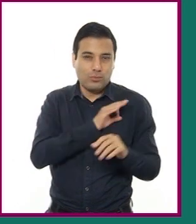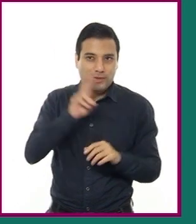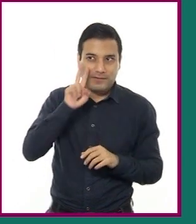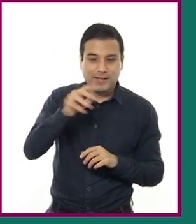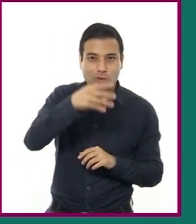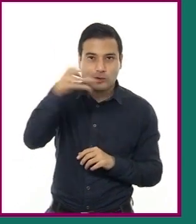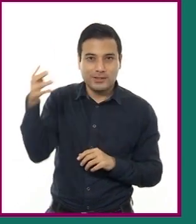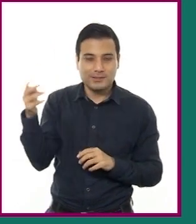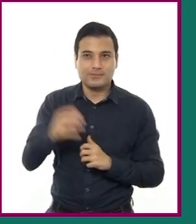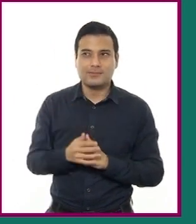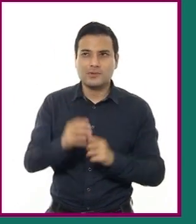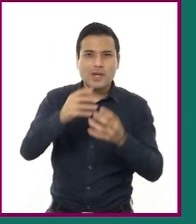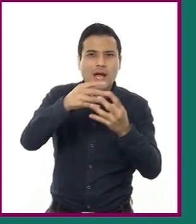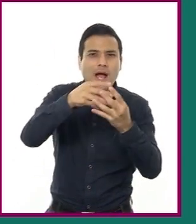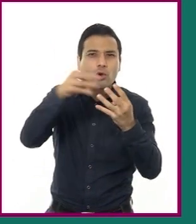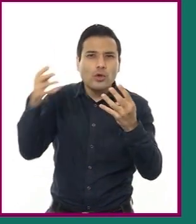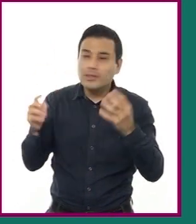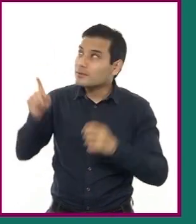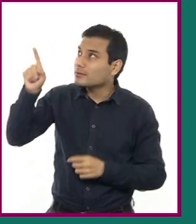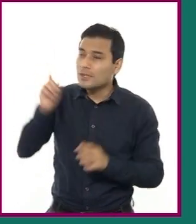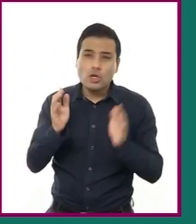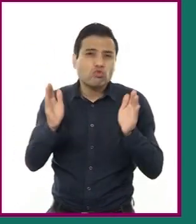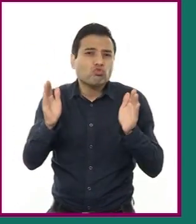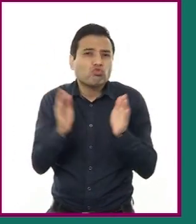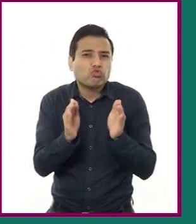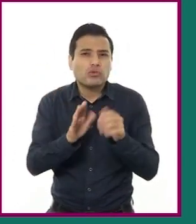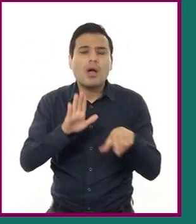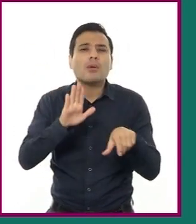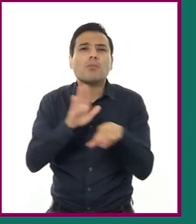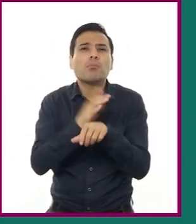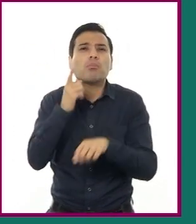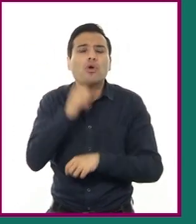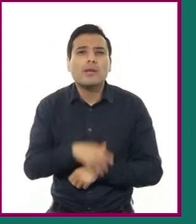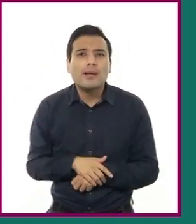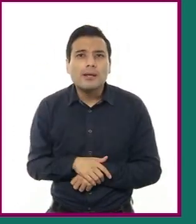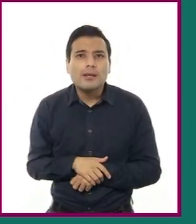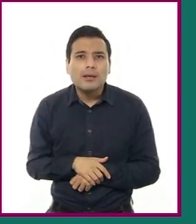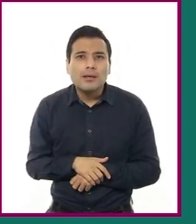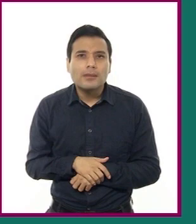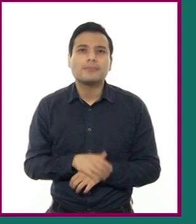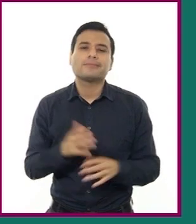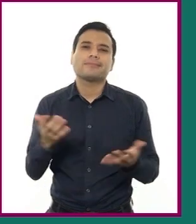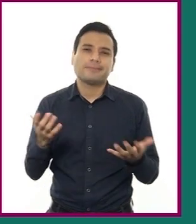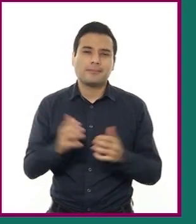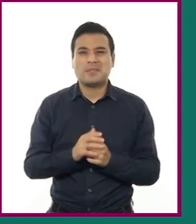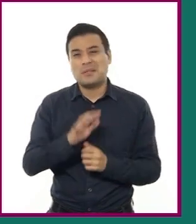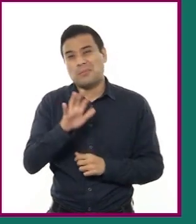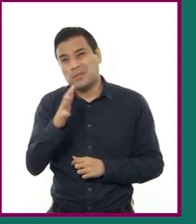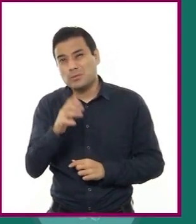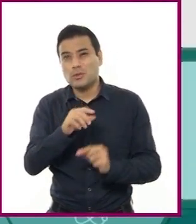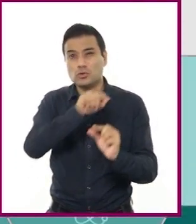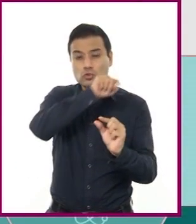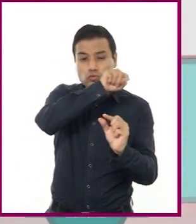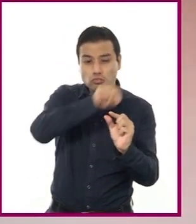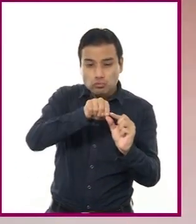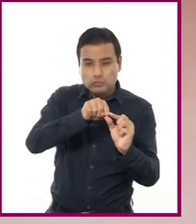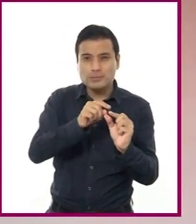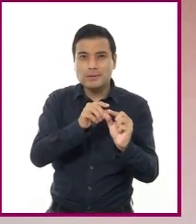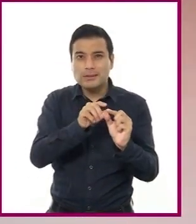de estos arcoíris es pequeño, ya que el ángulo de salida de la luz va de los 5 a los 20